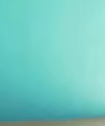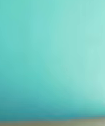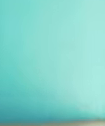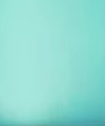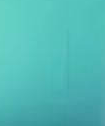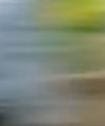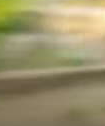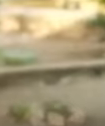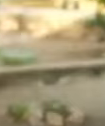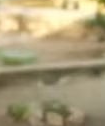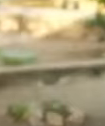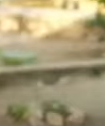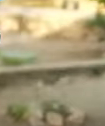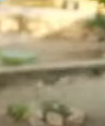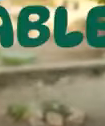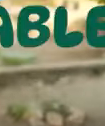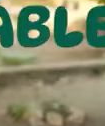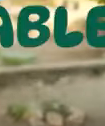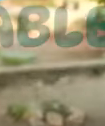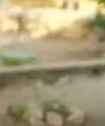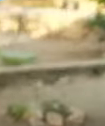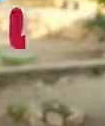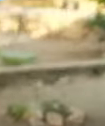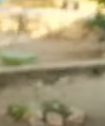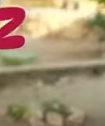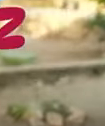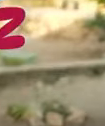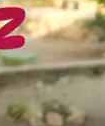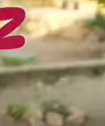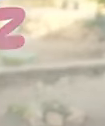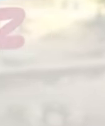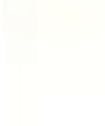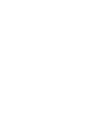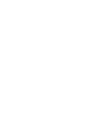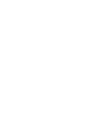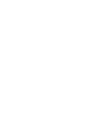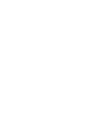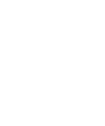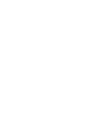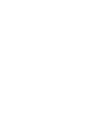hábitos más sanos. Y es hora, vive saludable, vive feliz.